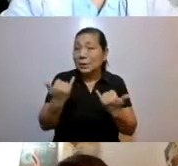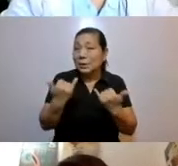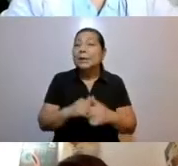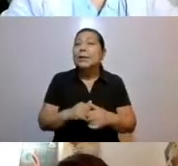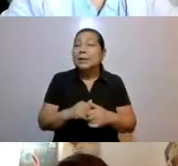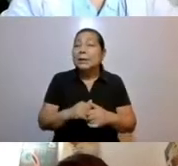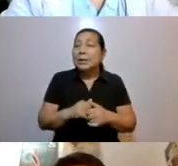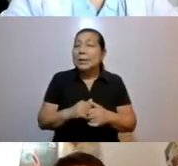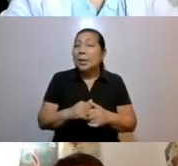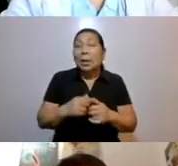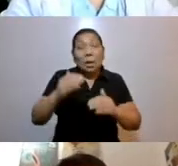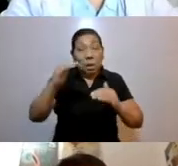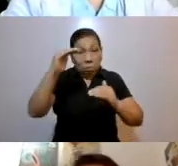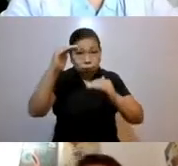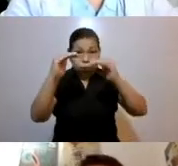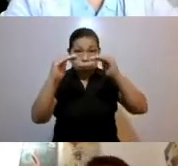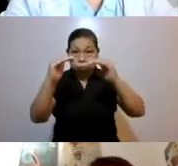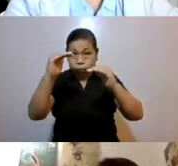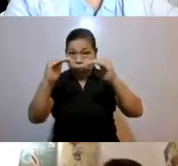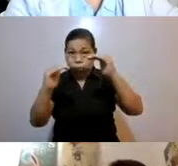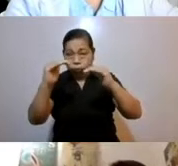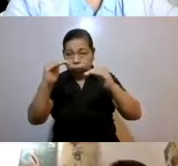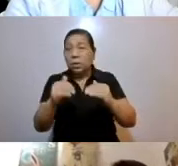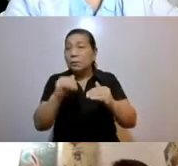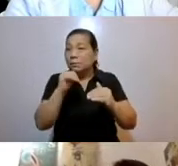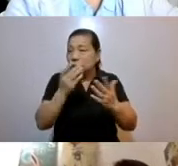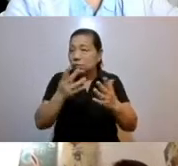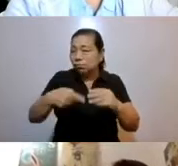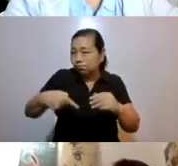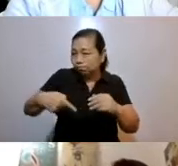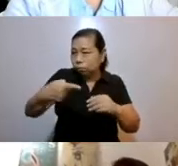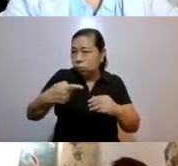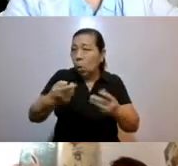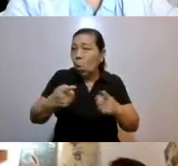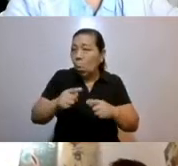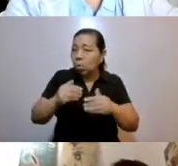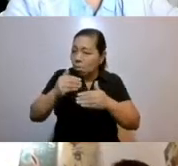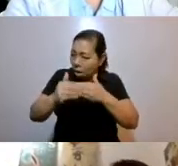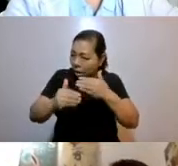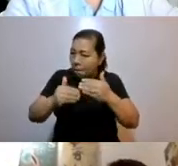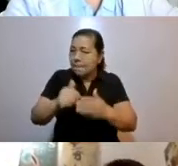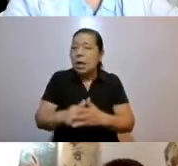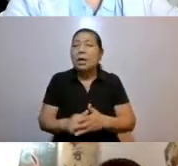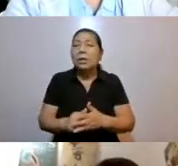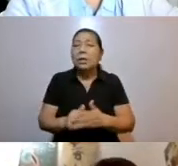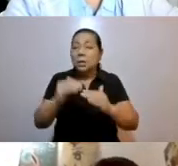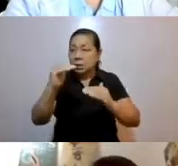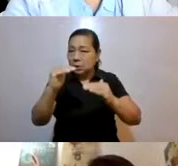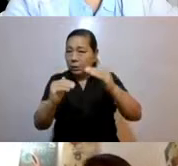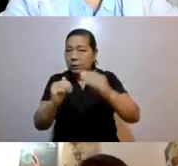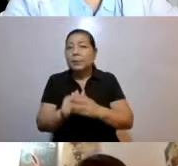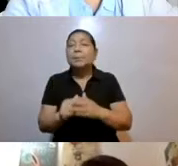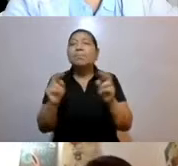es gradual, o sea, la falla en la erección se va dando poco a poco, ¿no? En forma gradual.